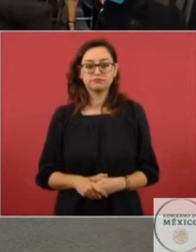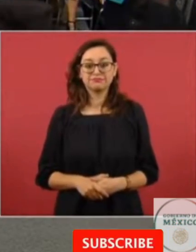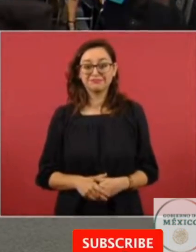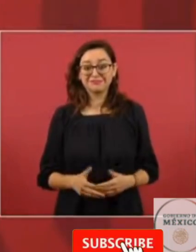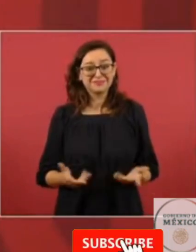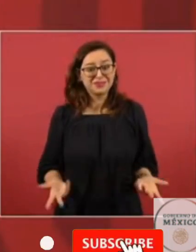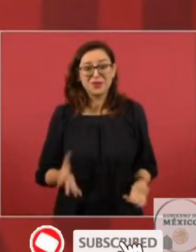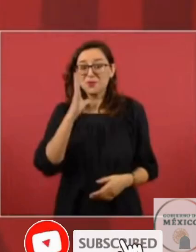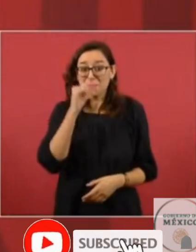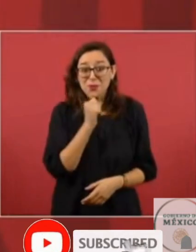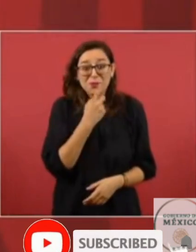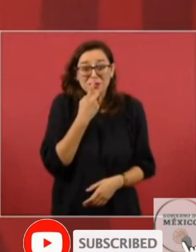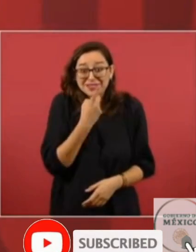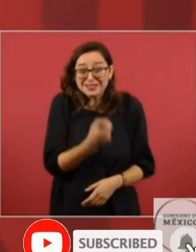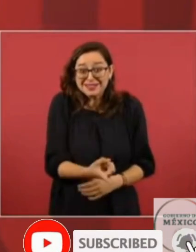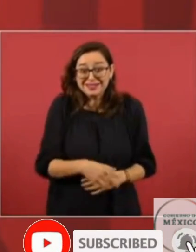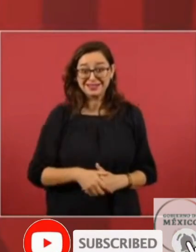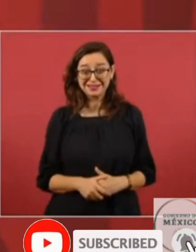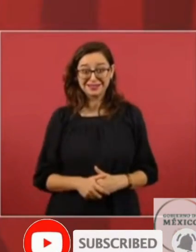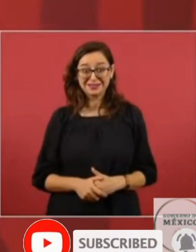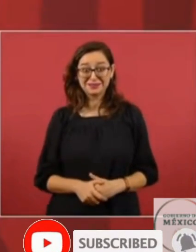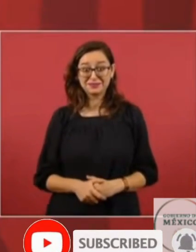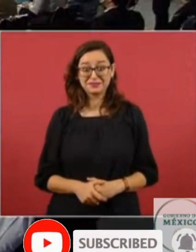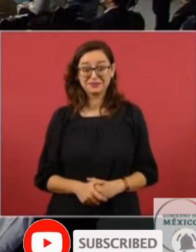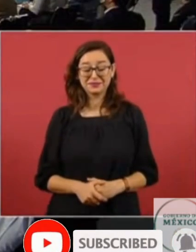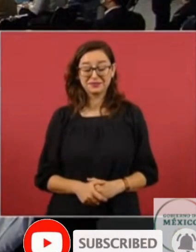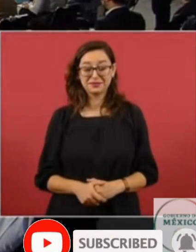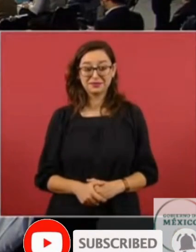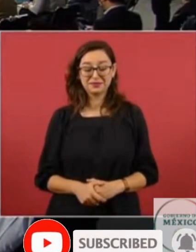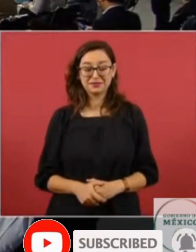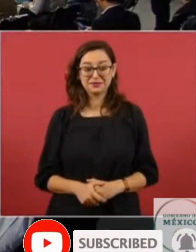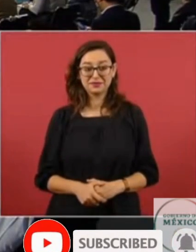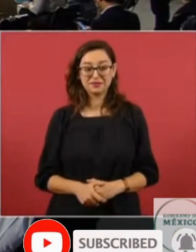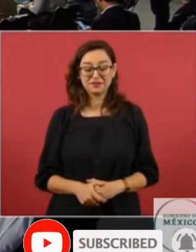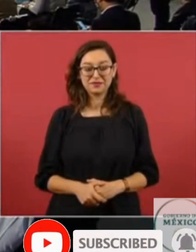Pero no sé más, ni tengo por qué saber más en este momento.